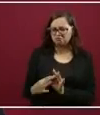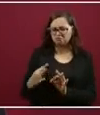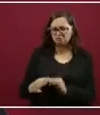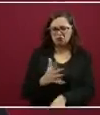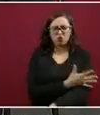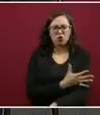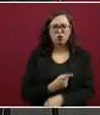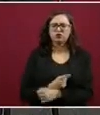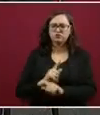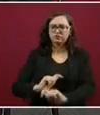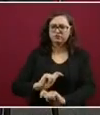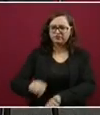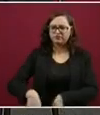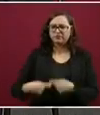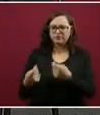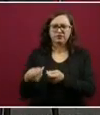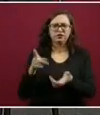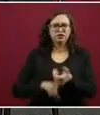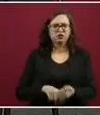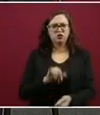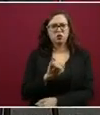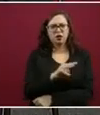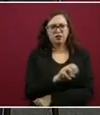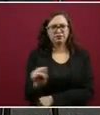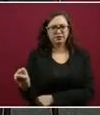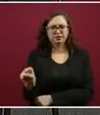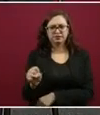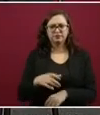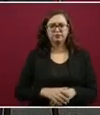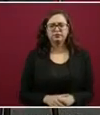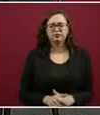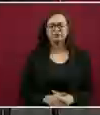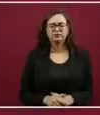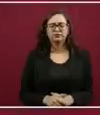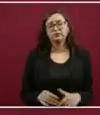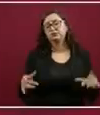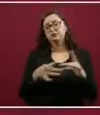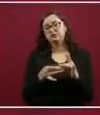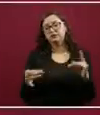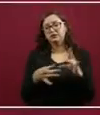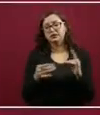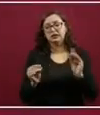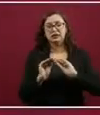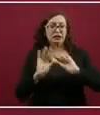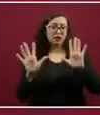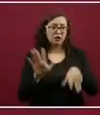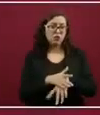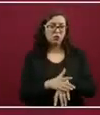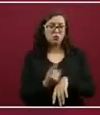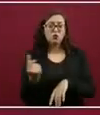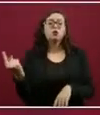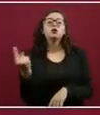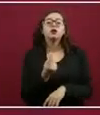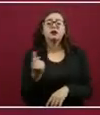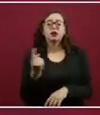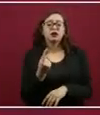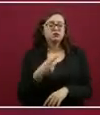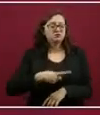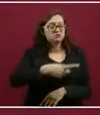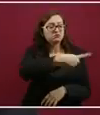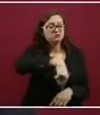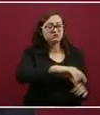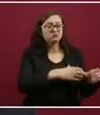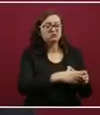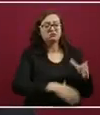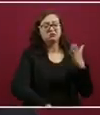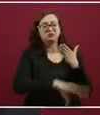se va a hacer cargo del Seguro Social. Todo esto porque le apuestan mucho nuestros adversarios a